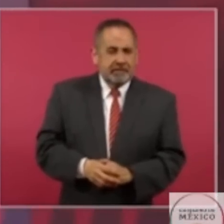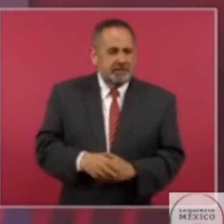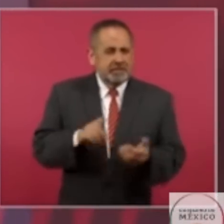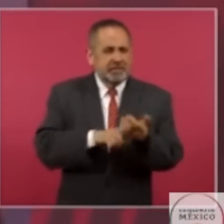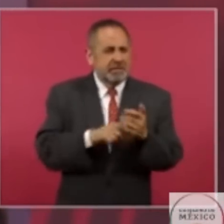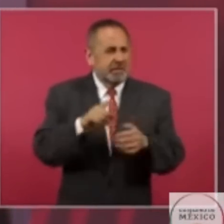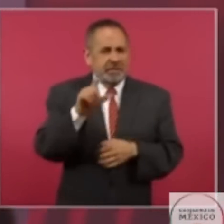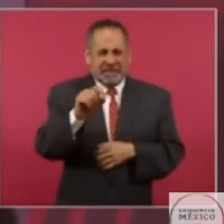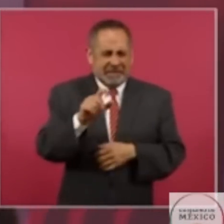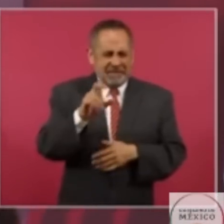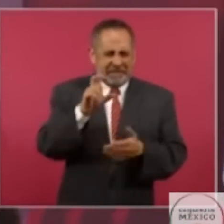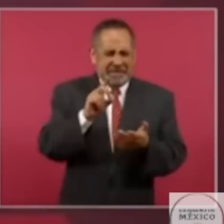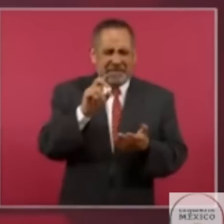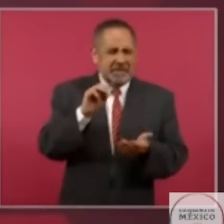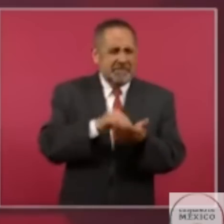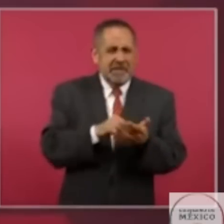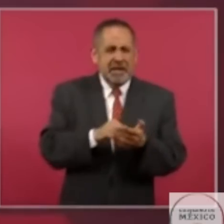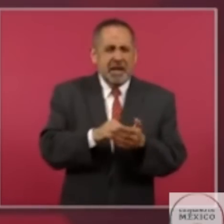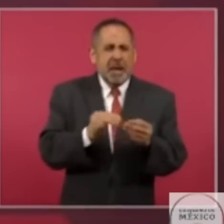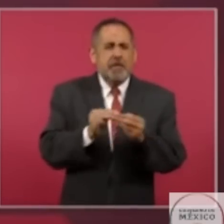20, 30 mil metros